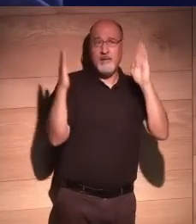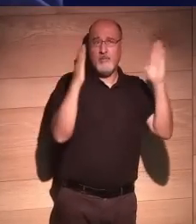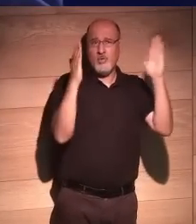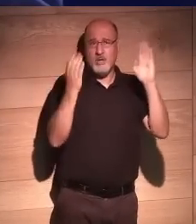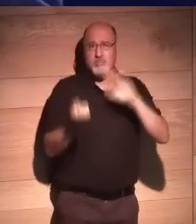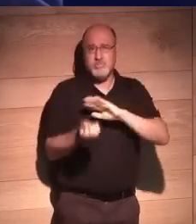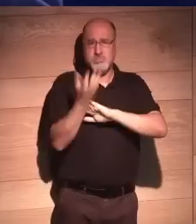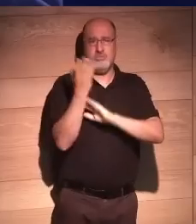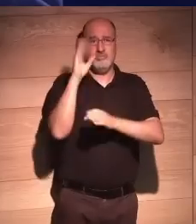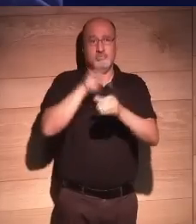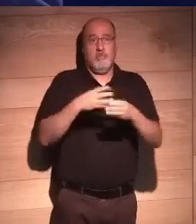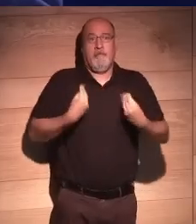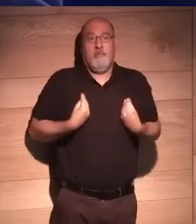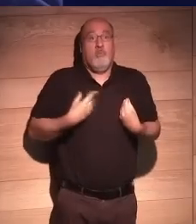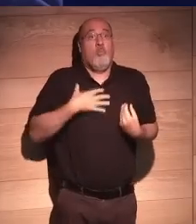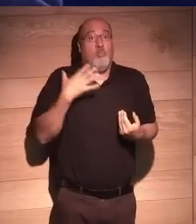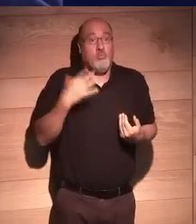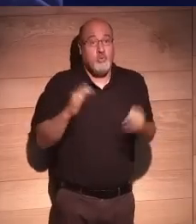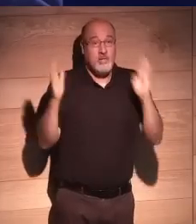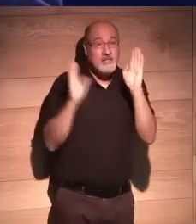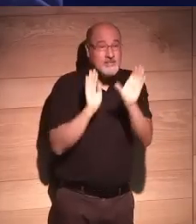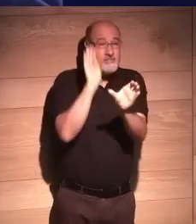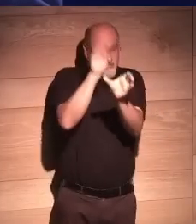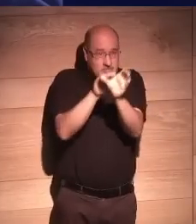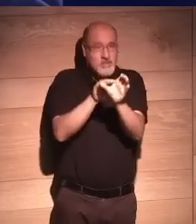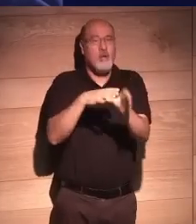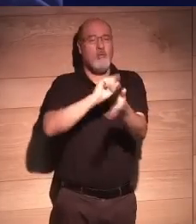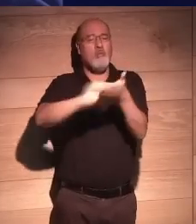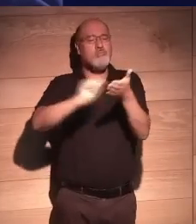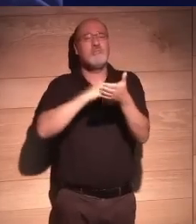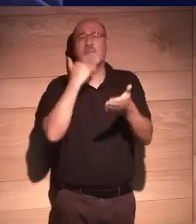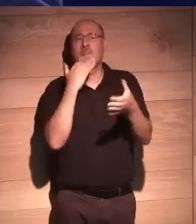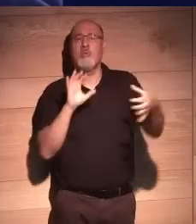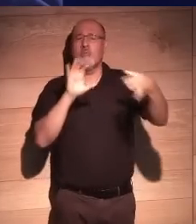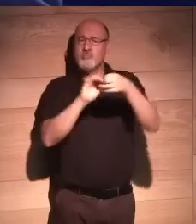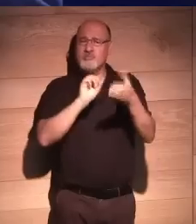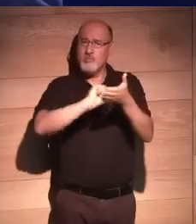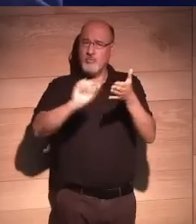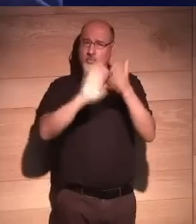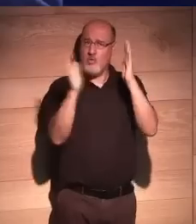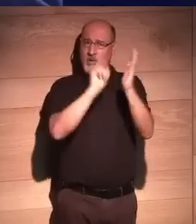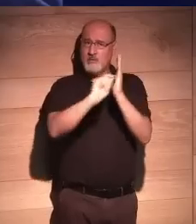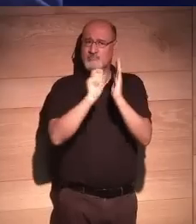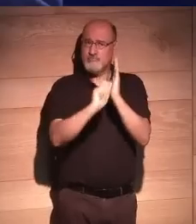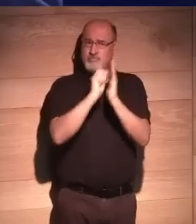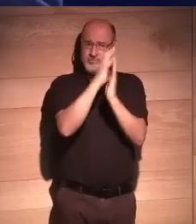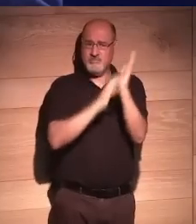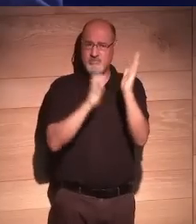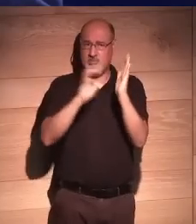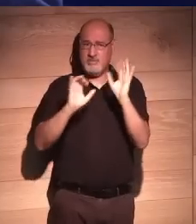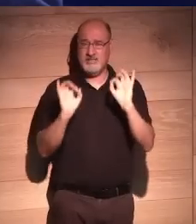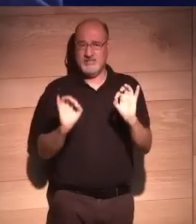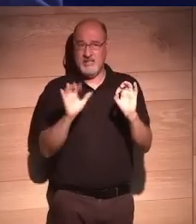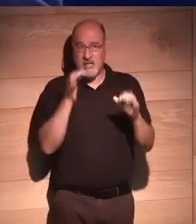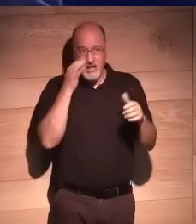época que a lo mejor ha vivido en su momento y a lo mejor incluso has podido escribir algo referente a ese momento real, concreto